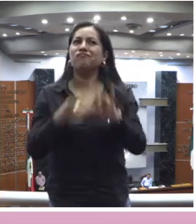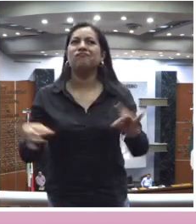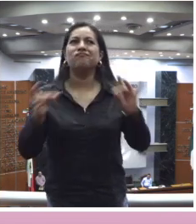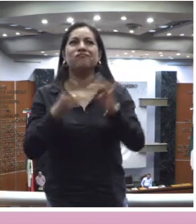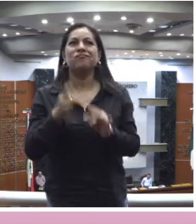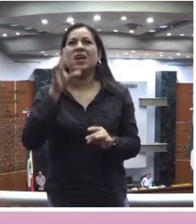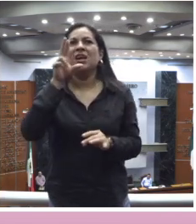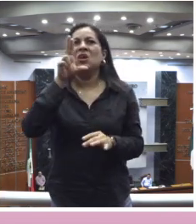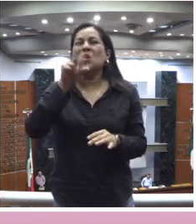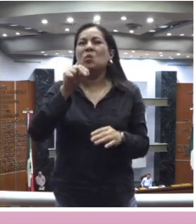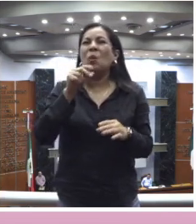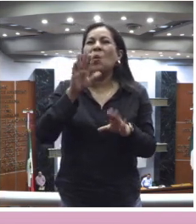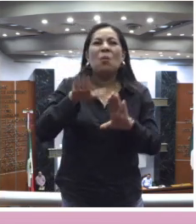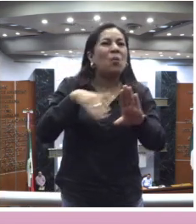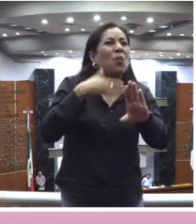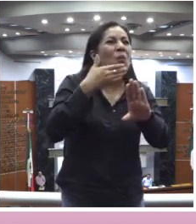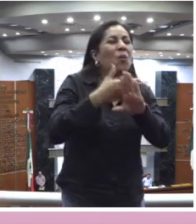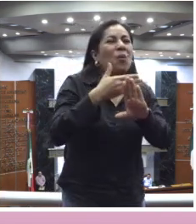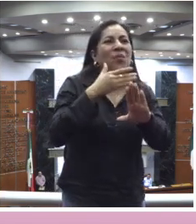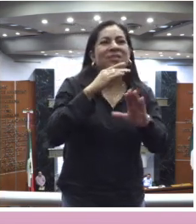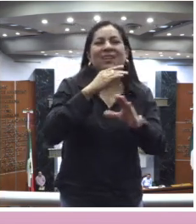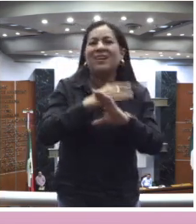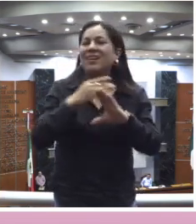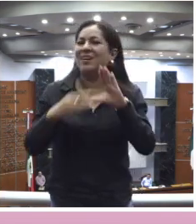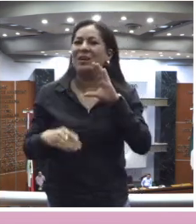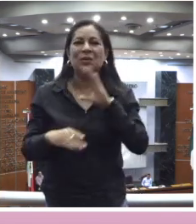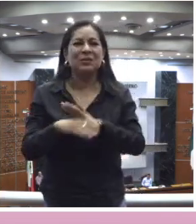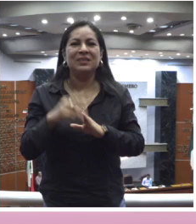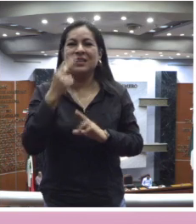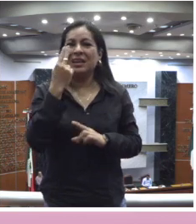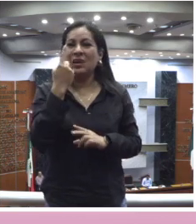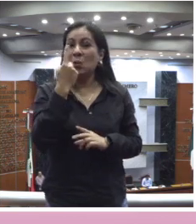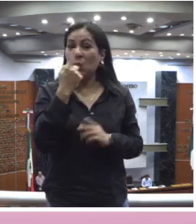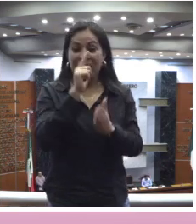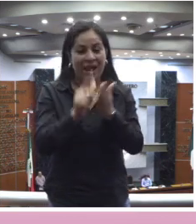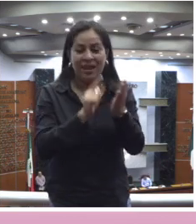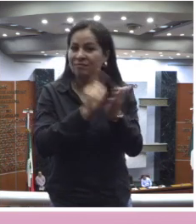no es una acción en contra de una reforma.